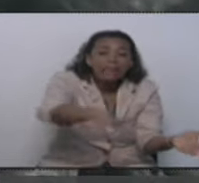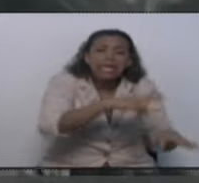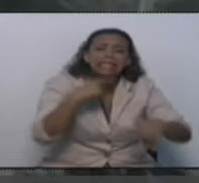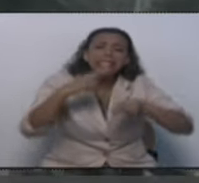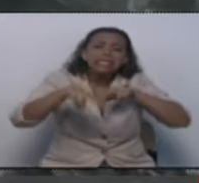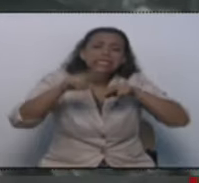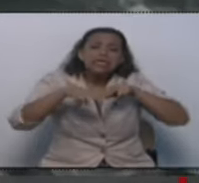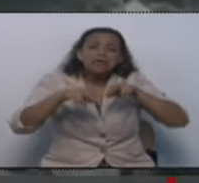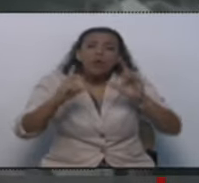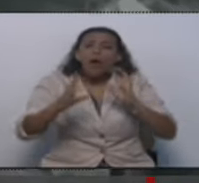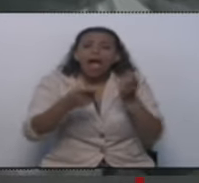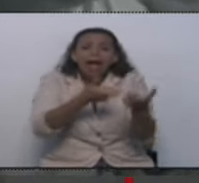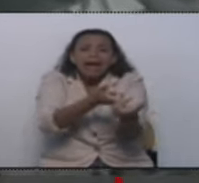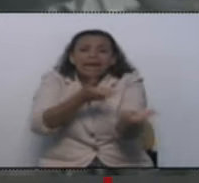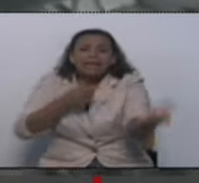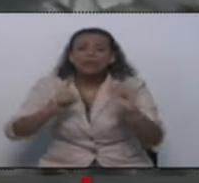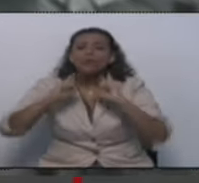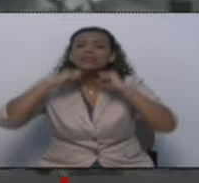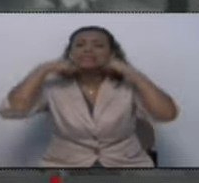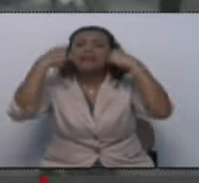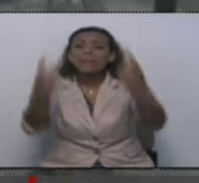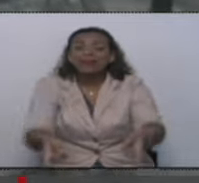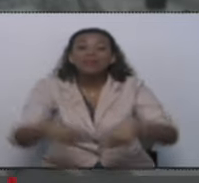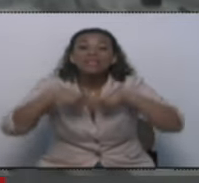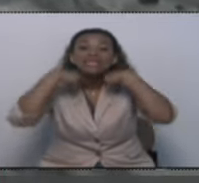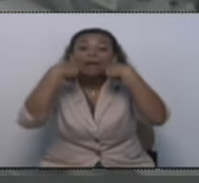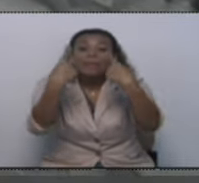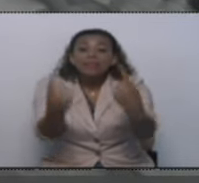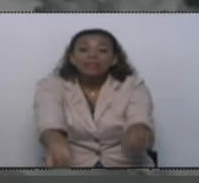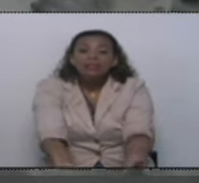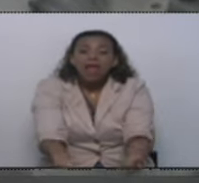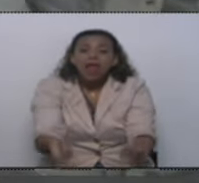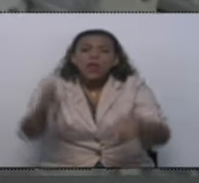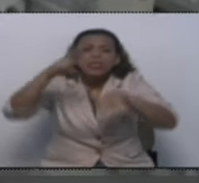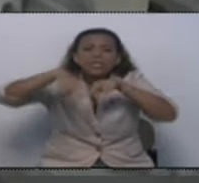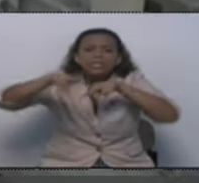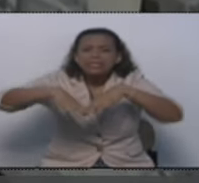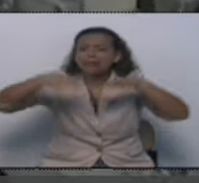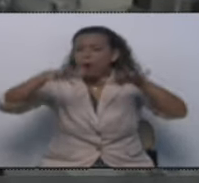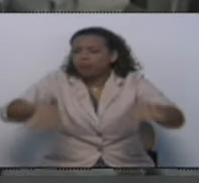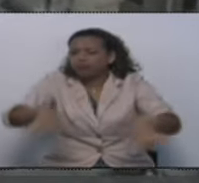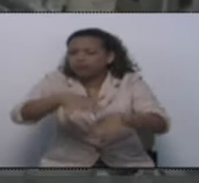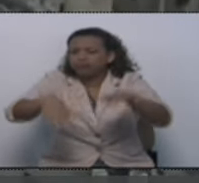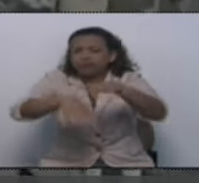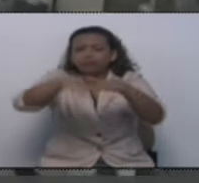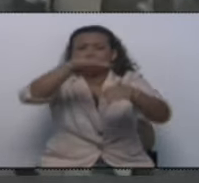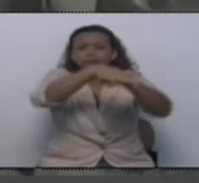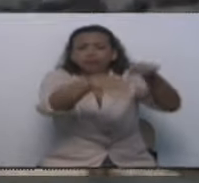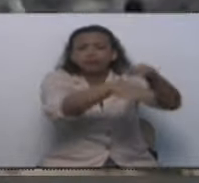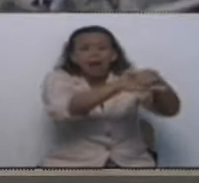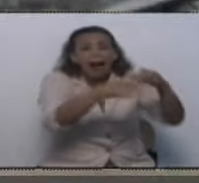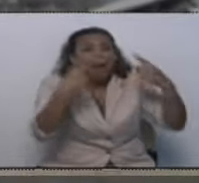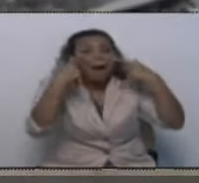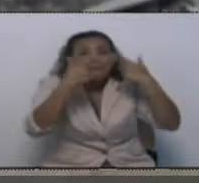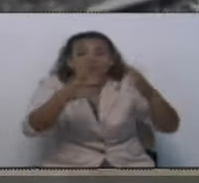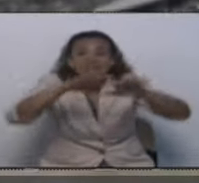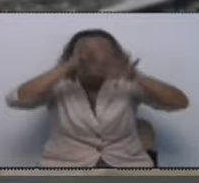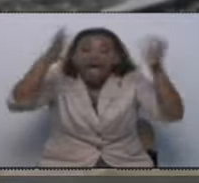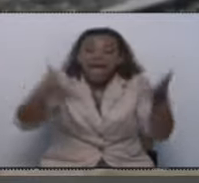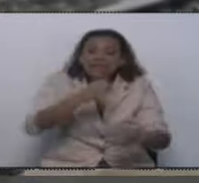año. Todo esto a la vista de la comunidad internacional, a la vista